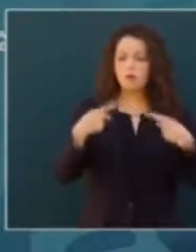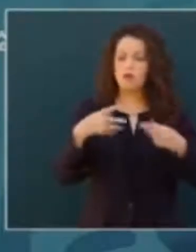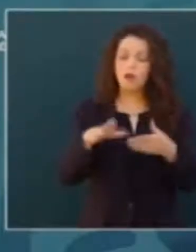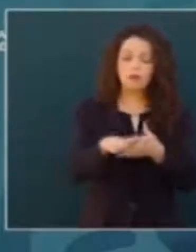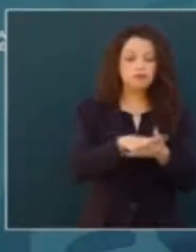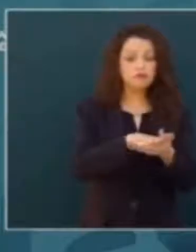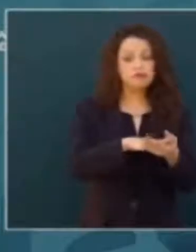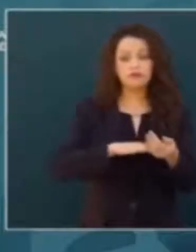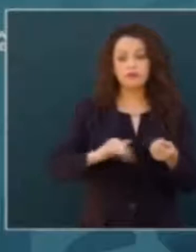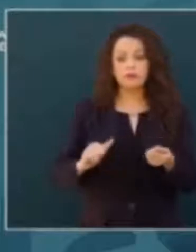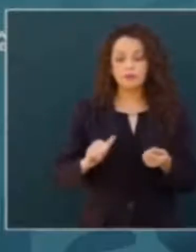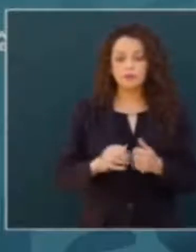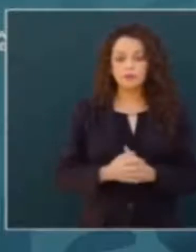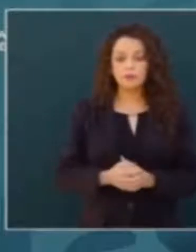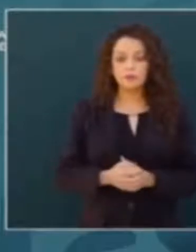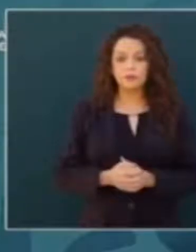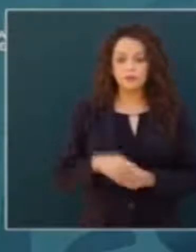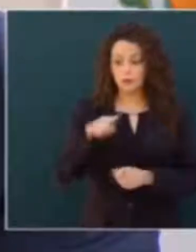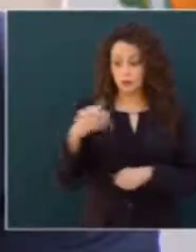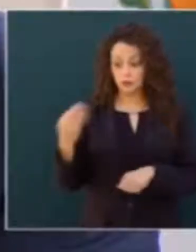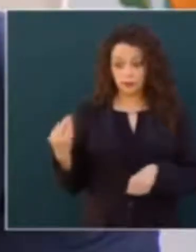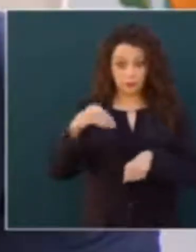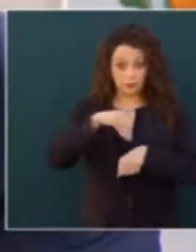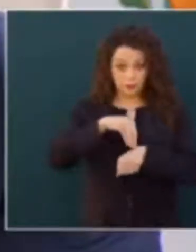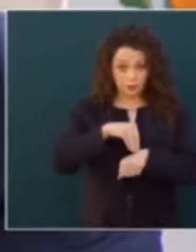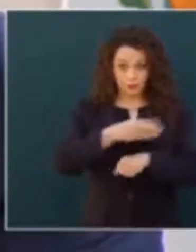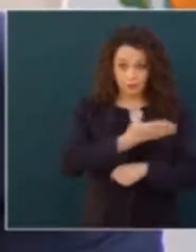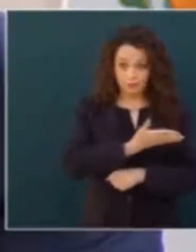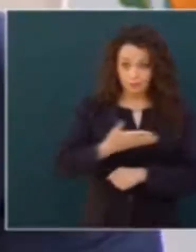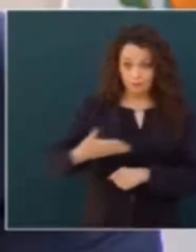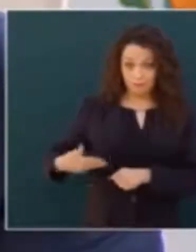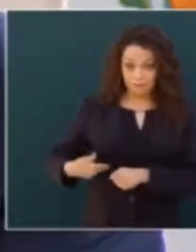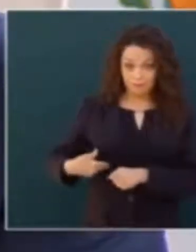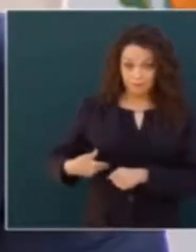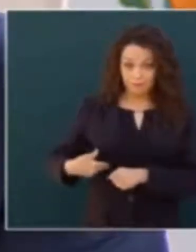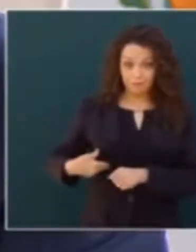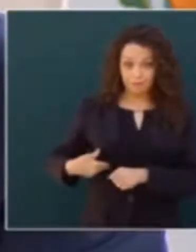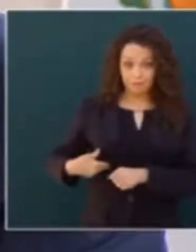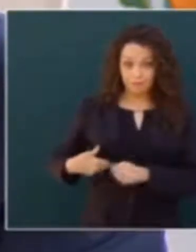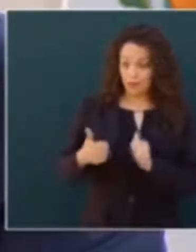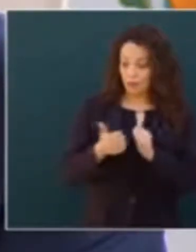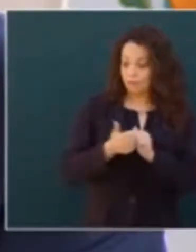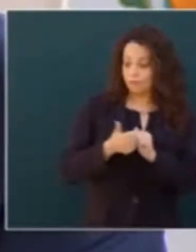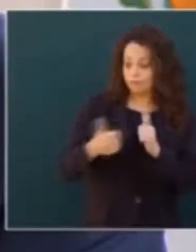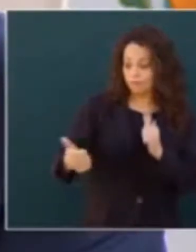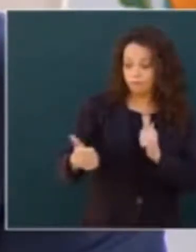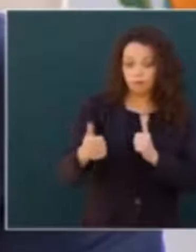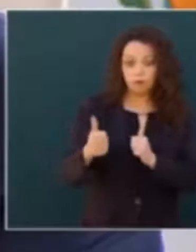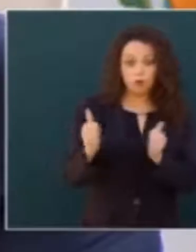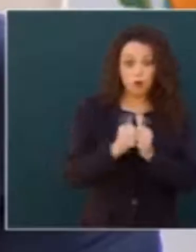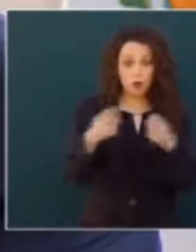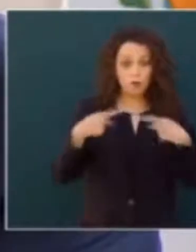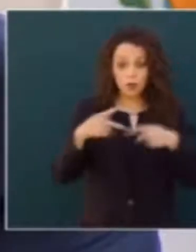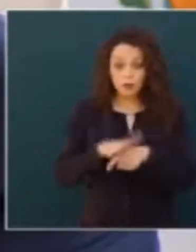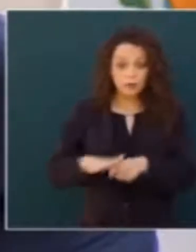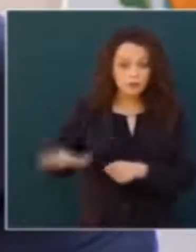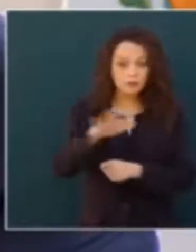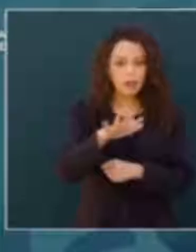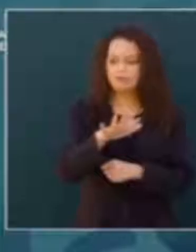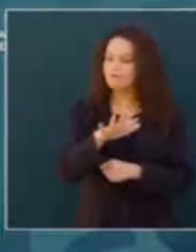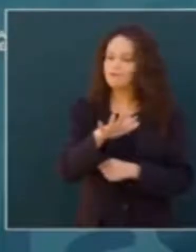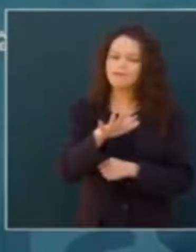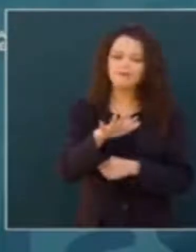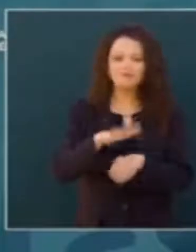que el cargo lo separara de la gente común. ha sido, sin